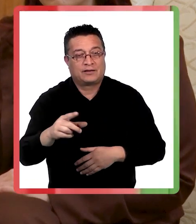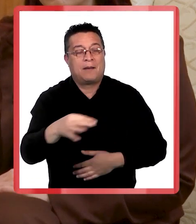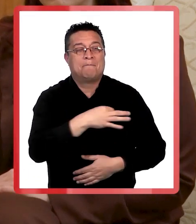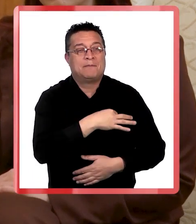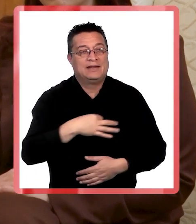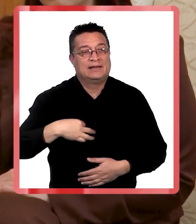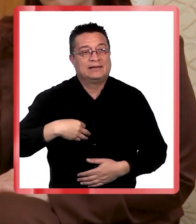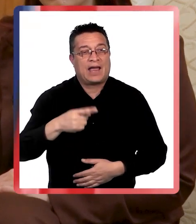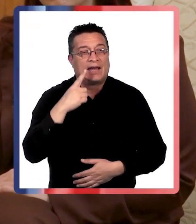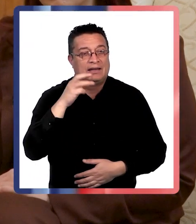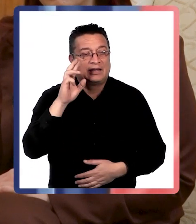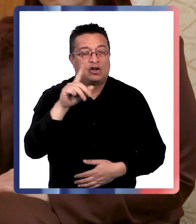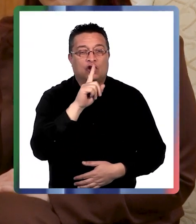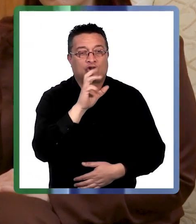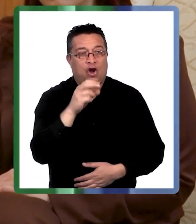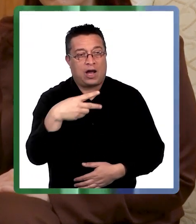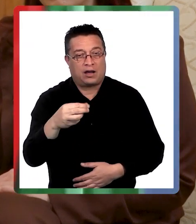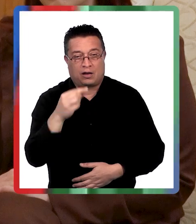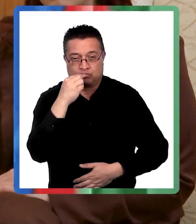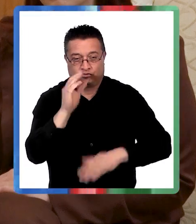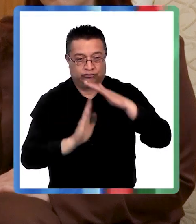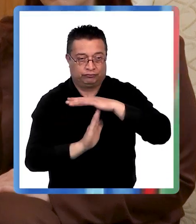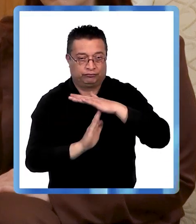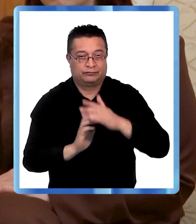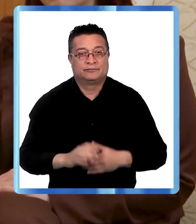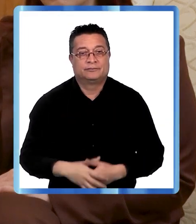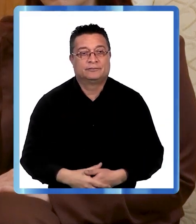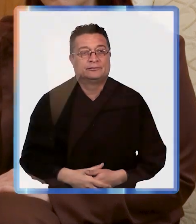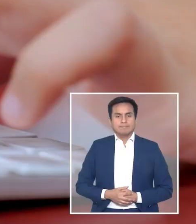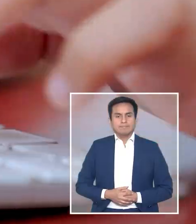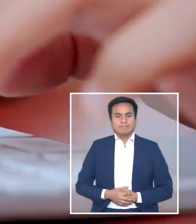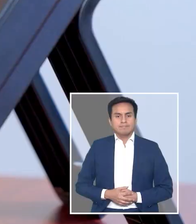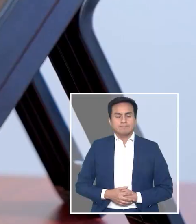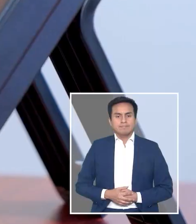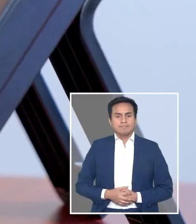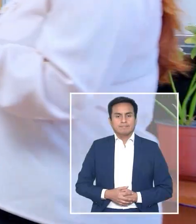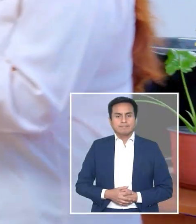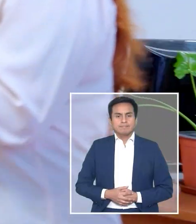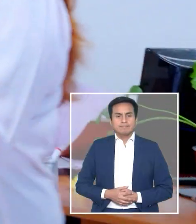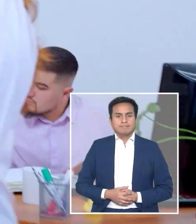la ministra del Interior, Carolina Tovar. No se vaya.